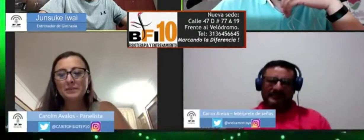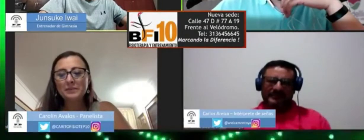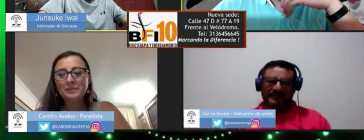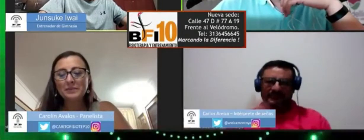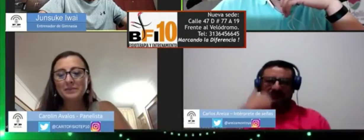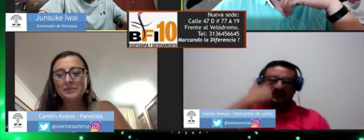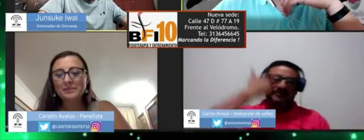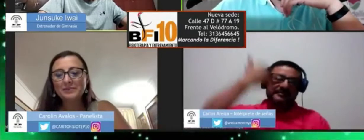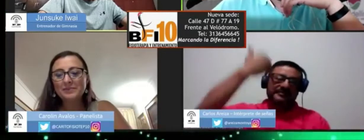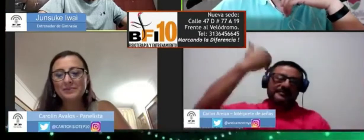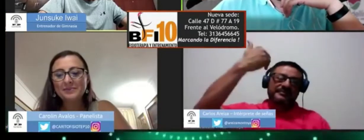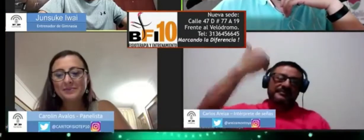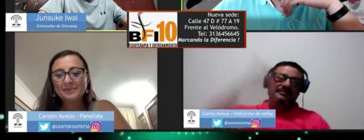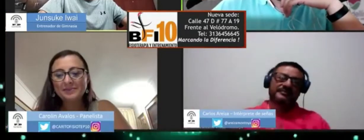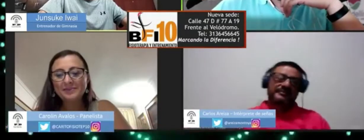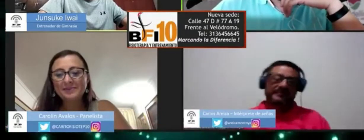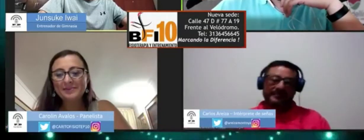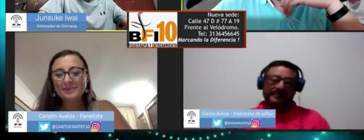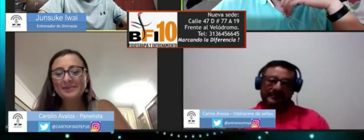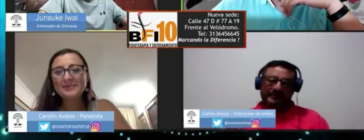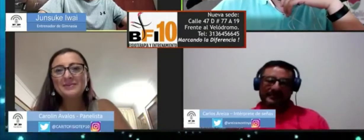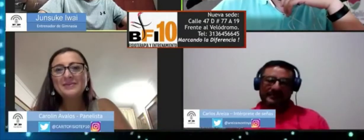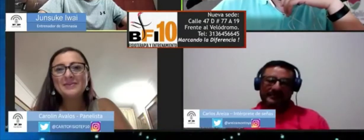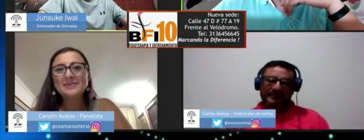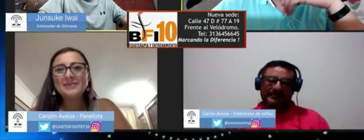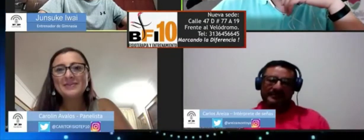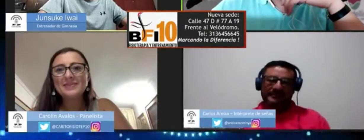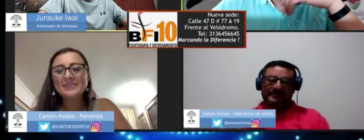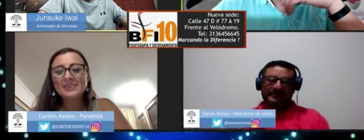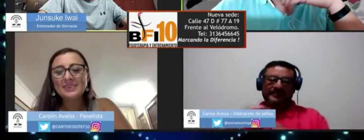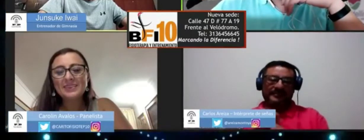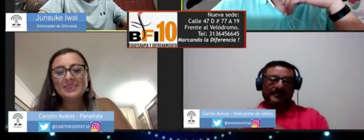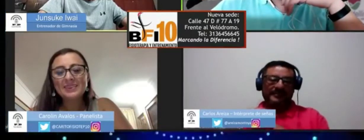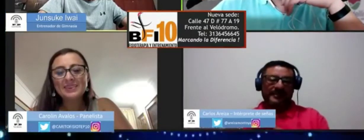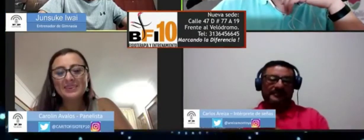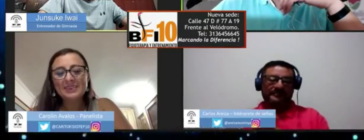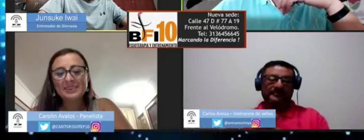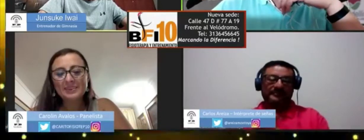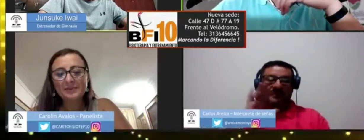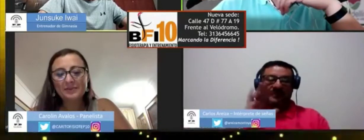mayores. Y así, entonces,